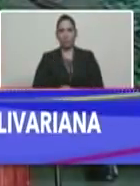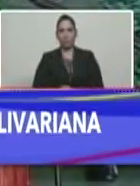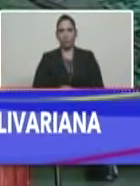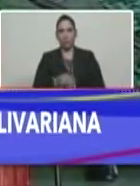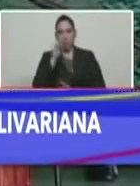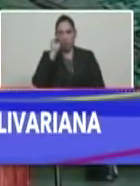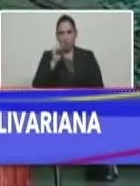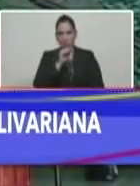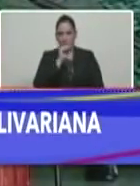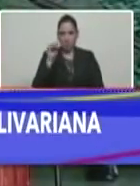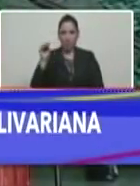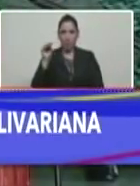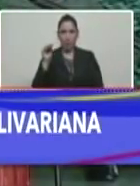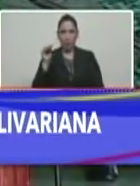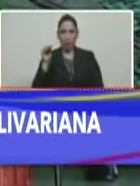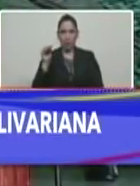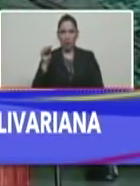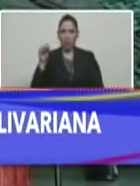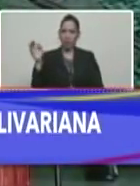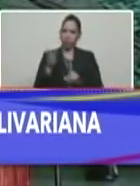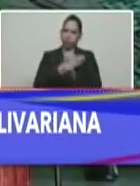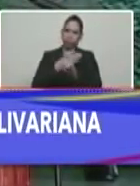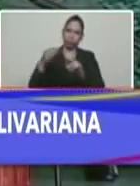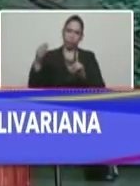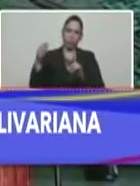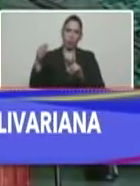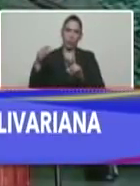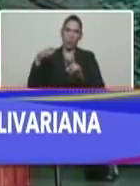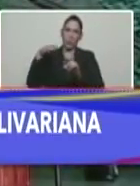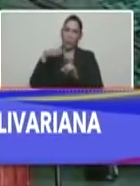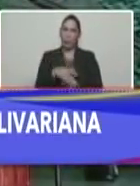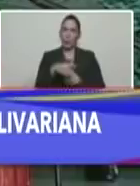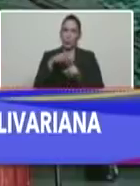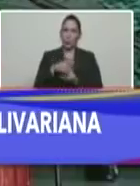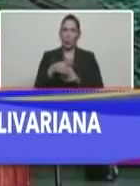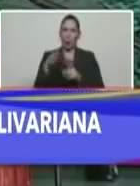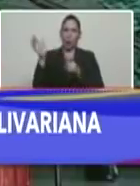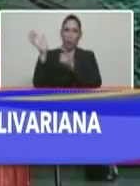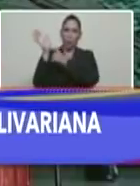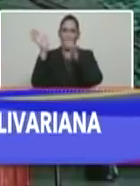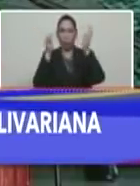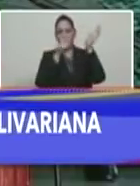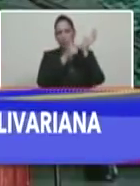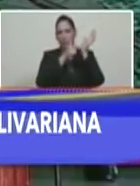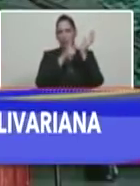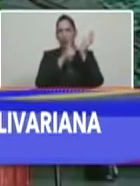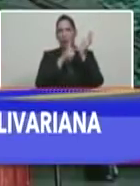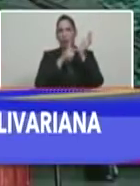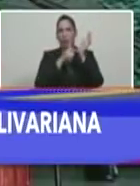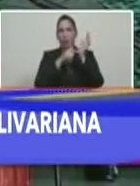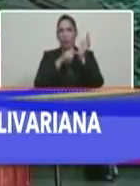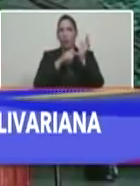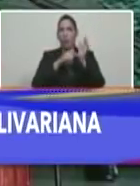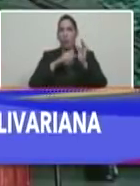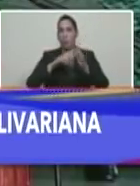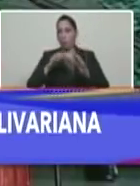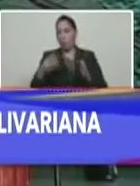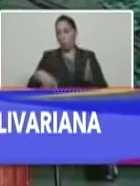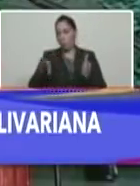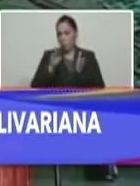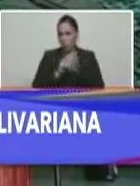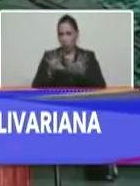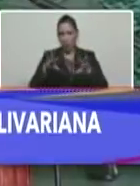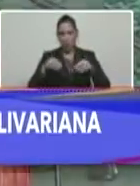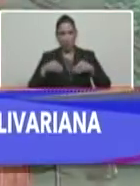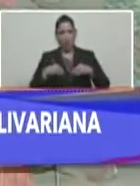Redentor, atormentado, traicionado, vilipendiado, crucificado y resucitado. A Cristo como símbolo revolucionario